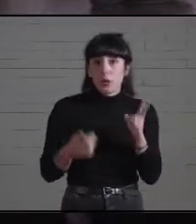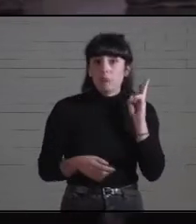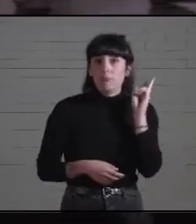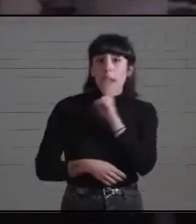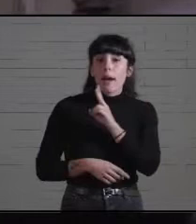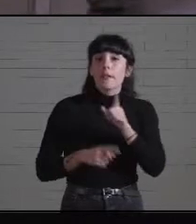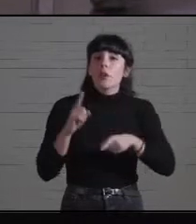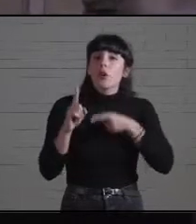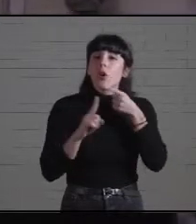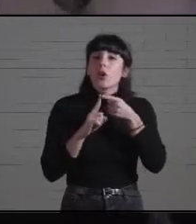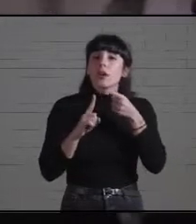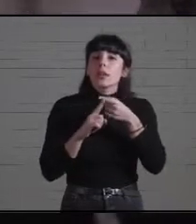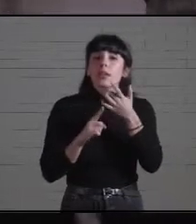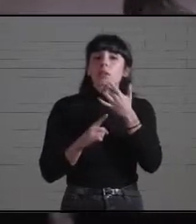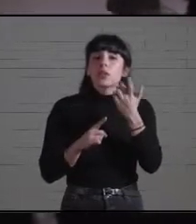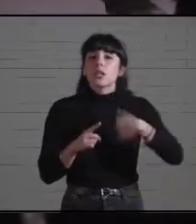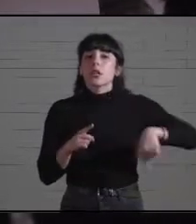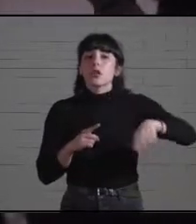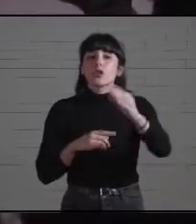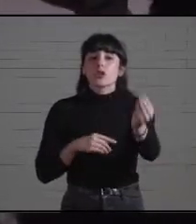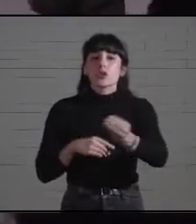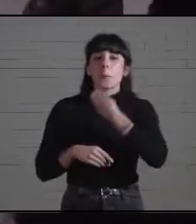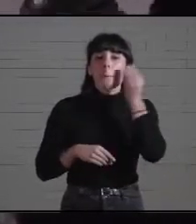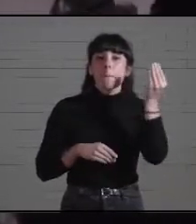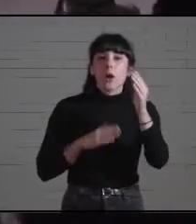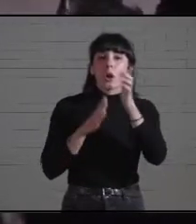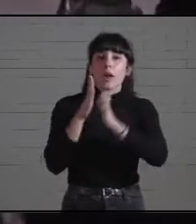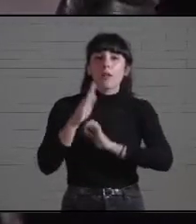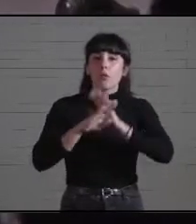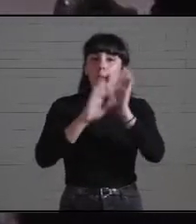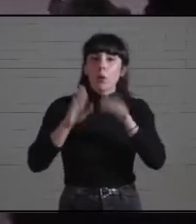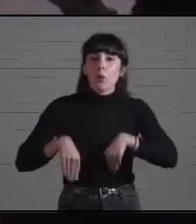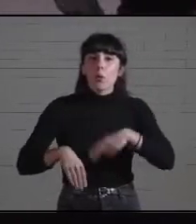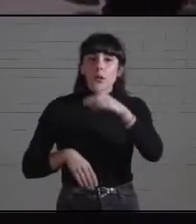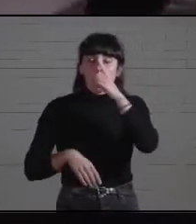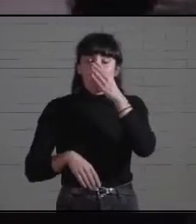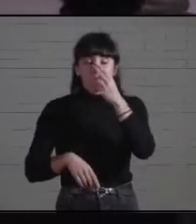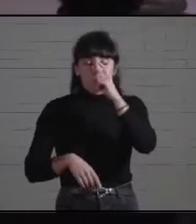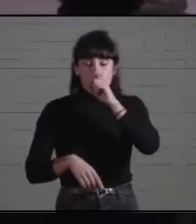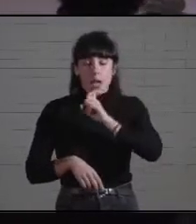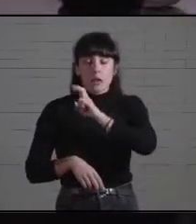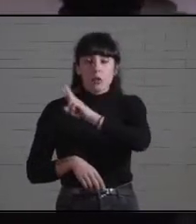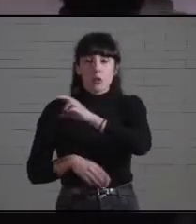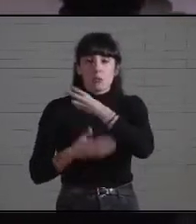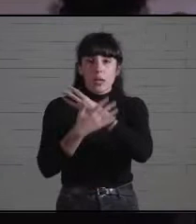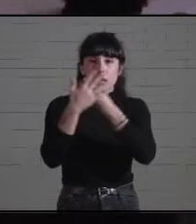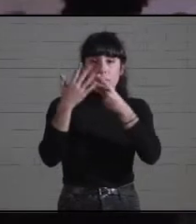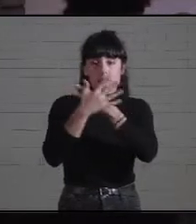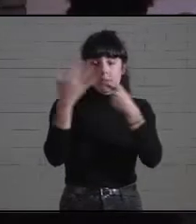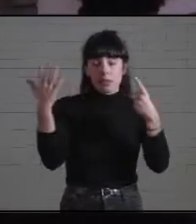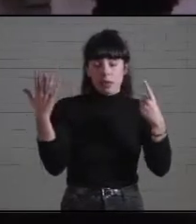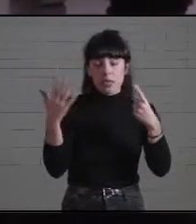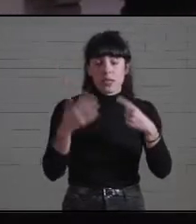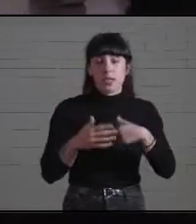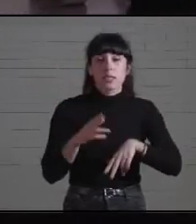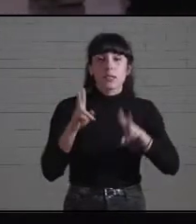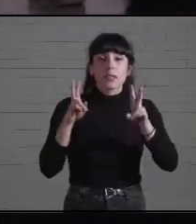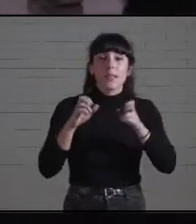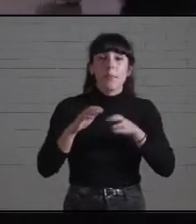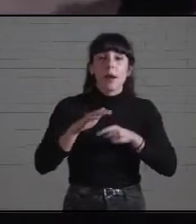hemos mejorado desde el último informe del 2016 que hizo la UNAF en cuanto a prestaciones familiares.